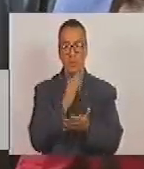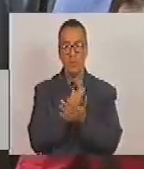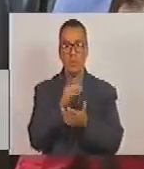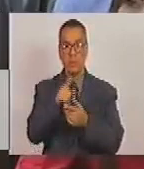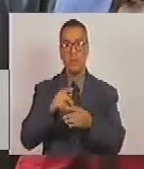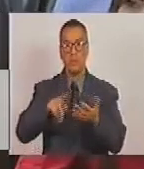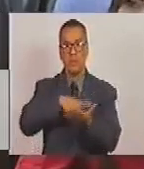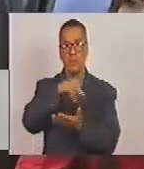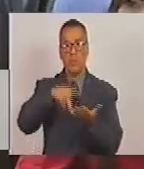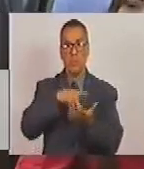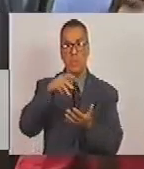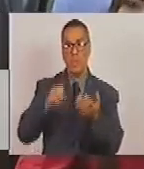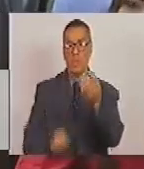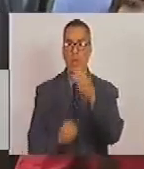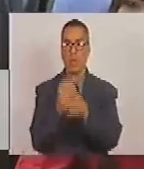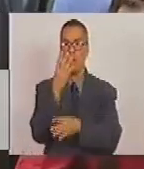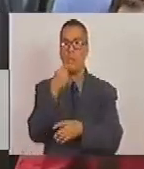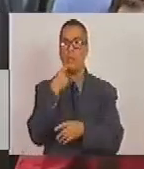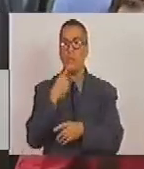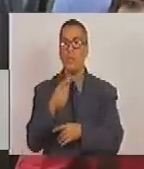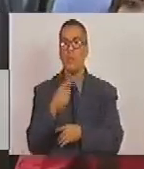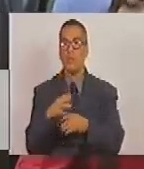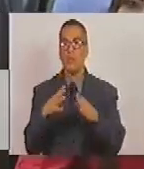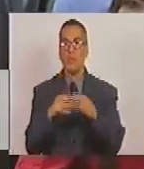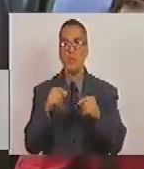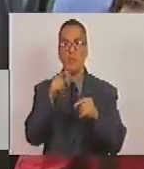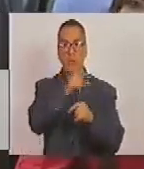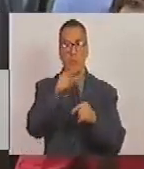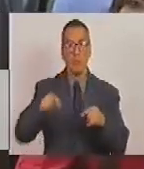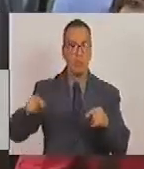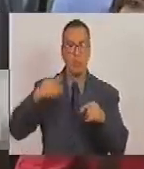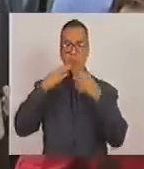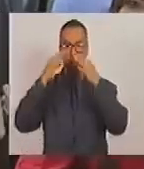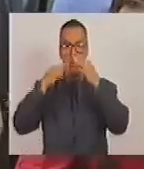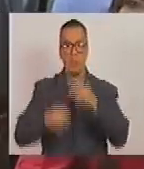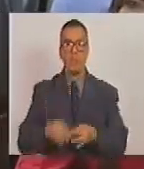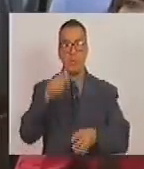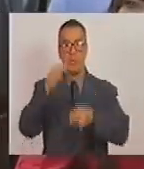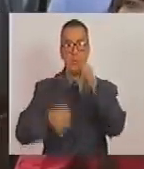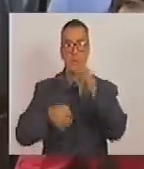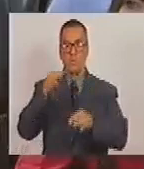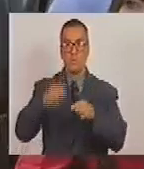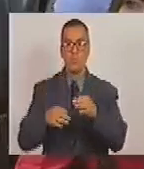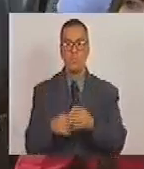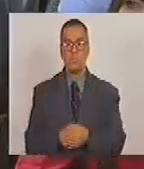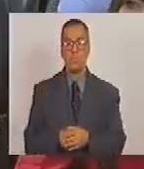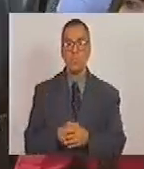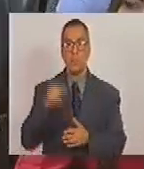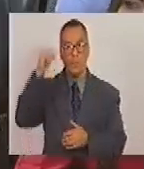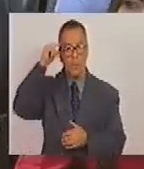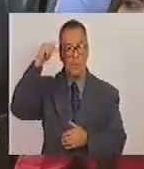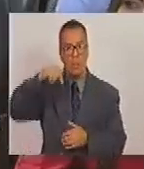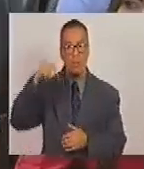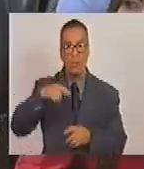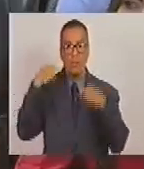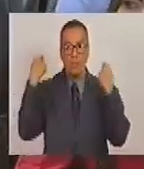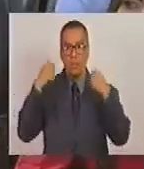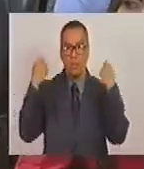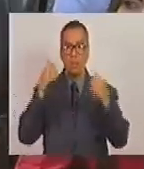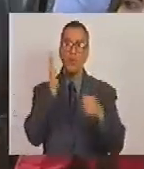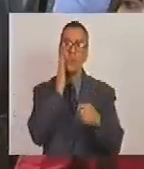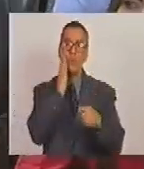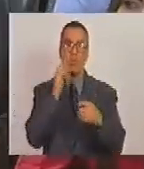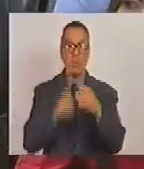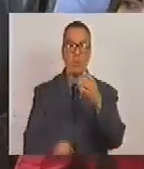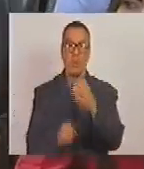la Plaza de Mayo, pidiendo por los desaparecidos, por la verdad, por la justicia. Hoy celebramos con las madres de Plaza